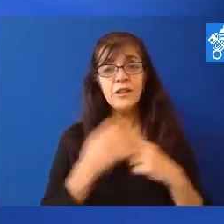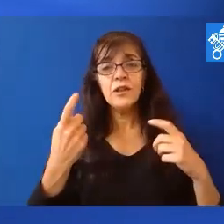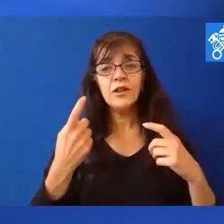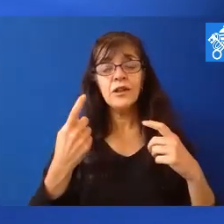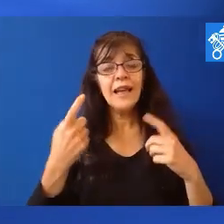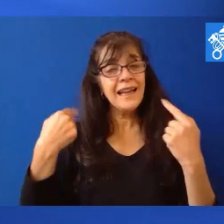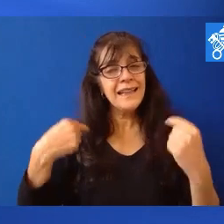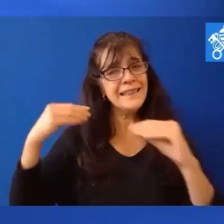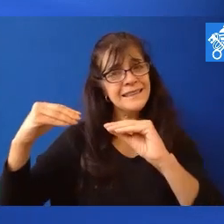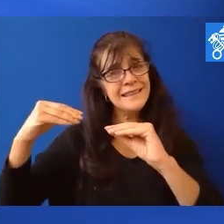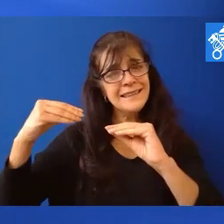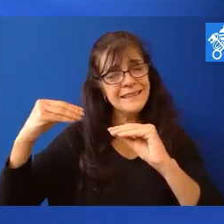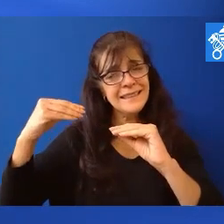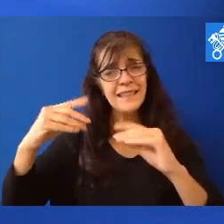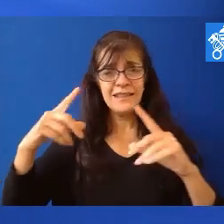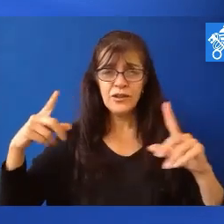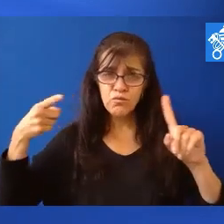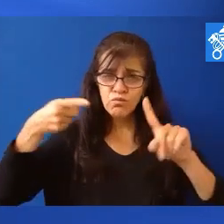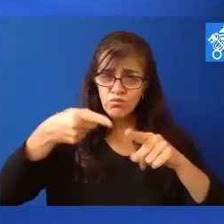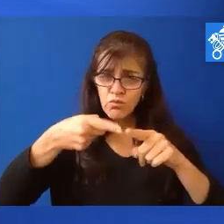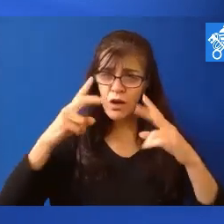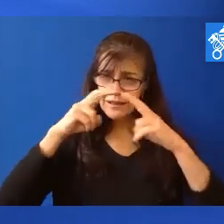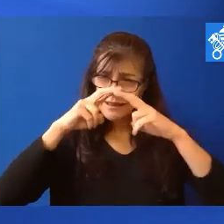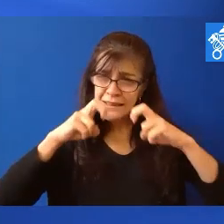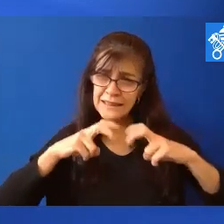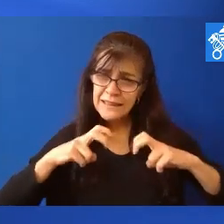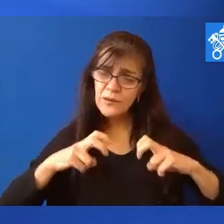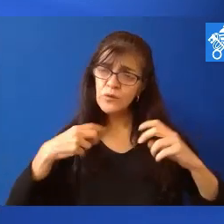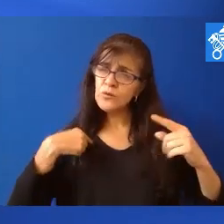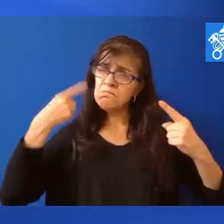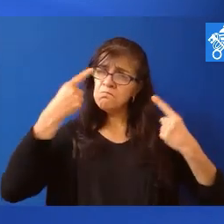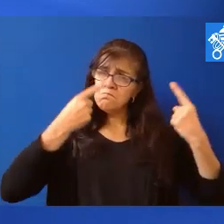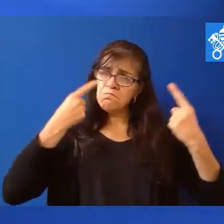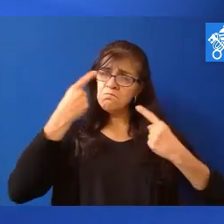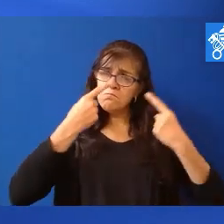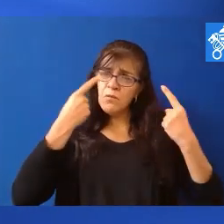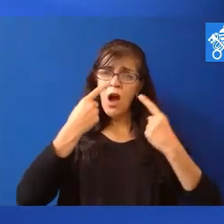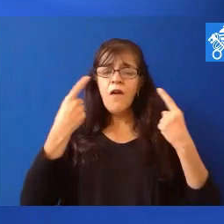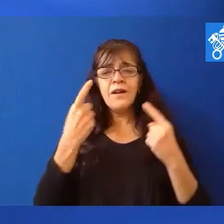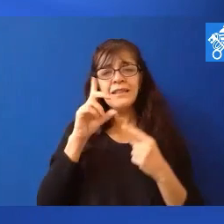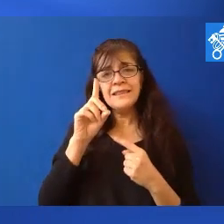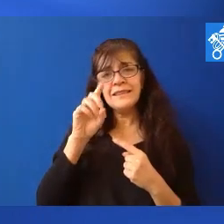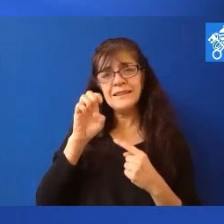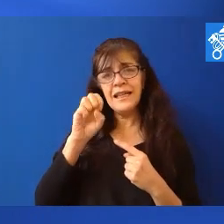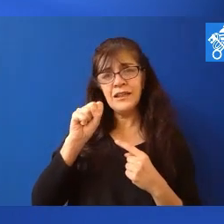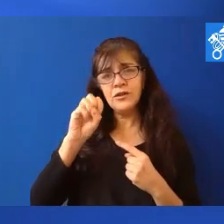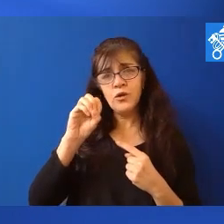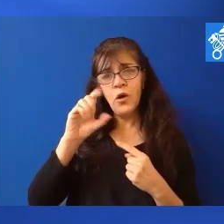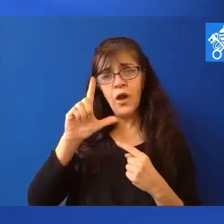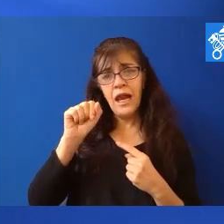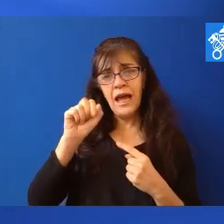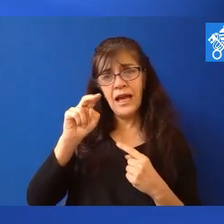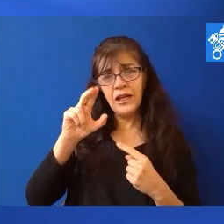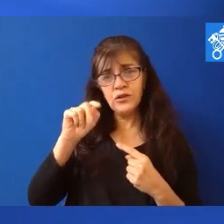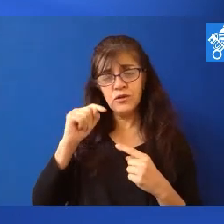en este ciclo de catequesis dedicado al discernimiento, hoy reflexionamos sobre la desolación.